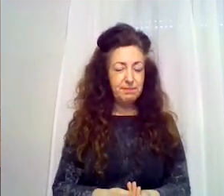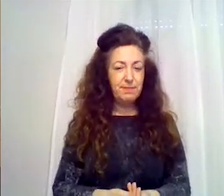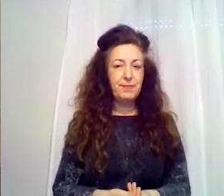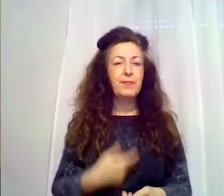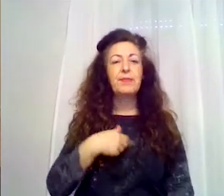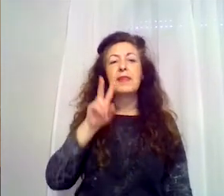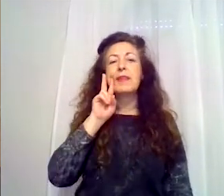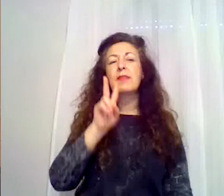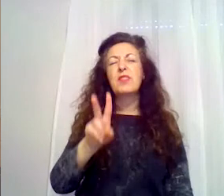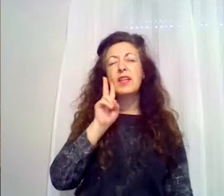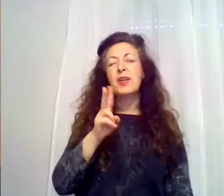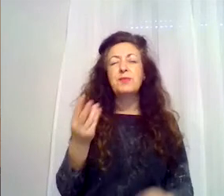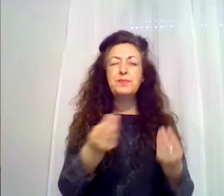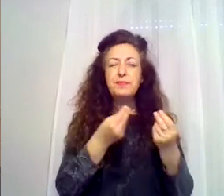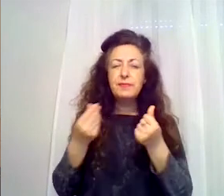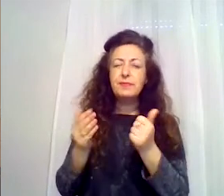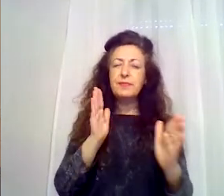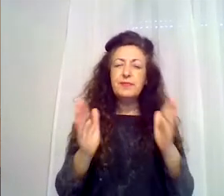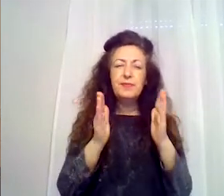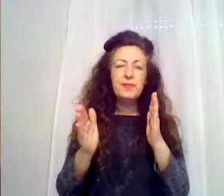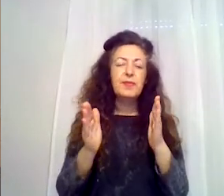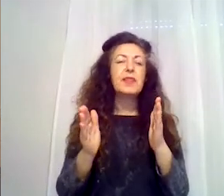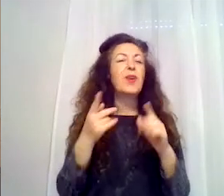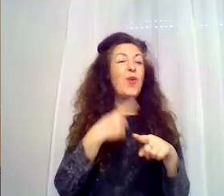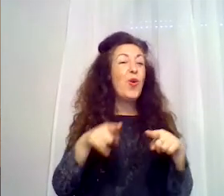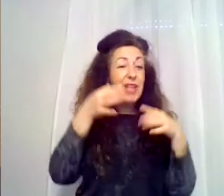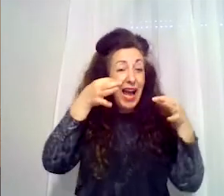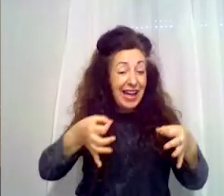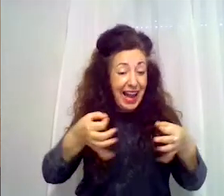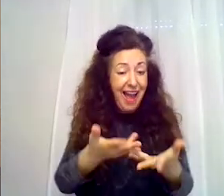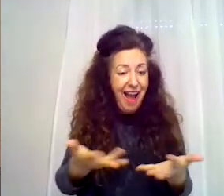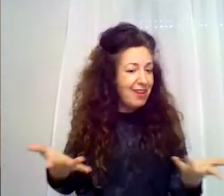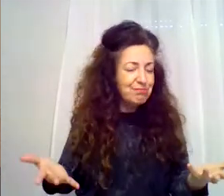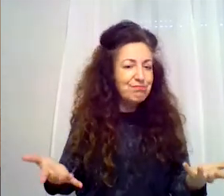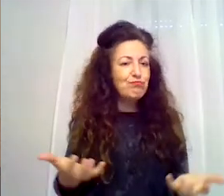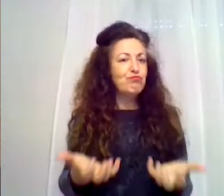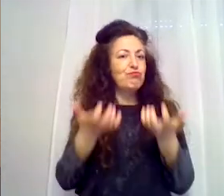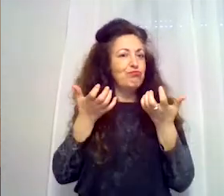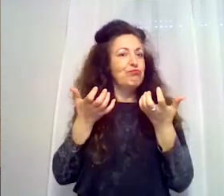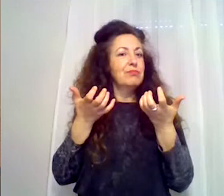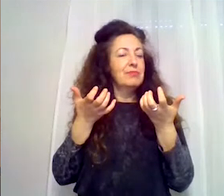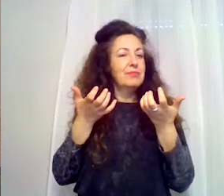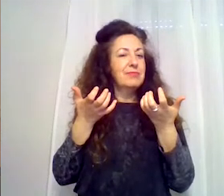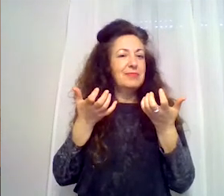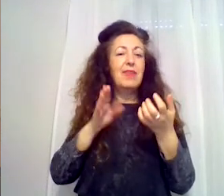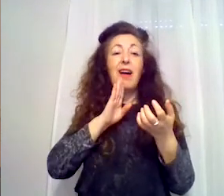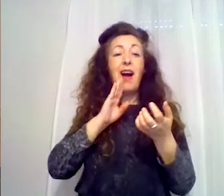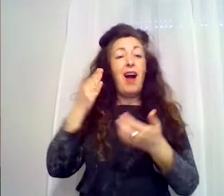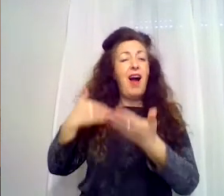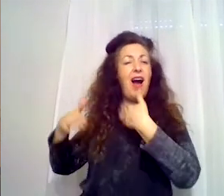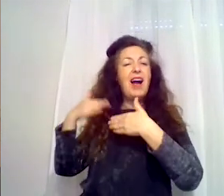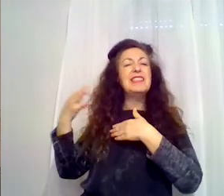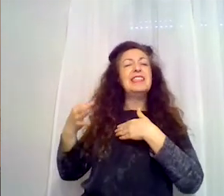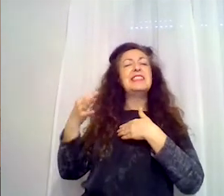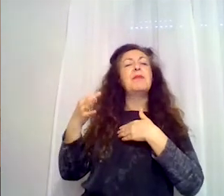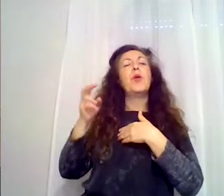del Quijote. Ahora, el personaje Shakespeare no coincide con el autor de Hamlet. Para nada. A ver, aquí una